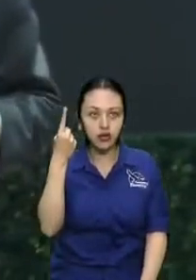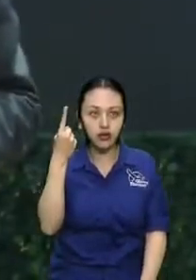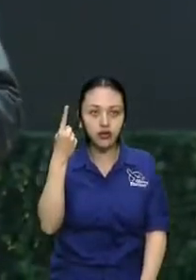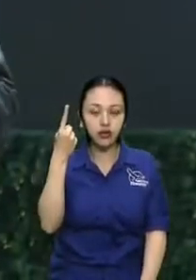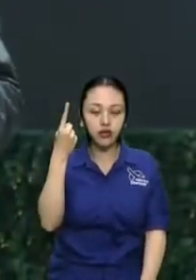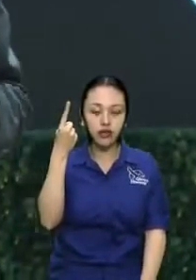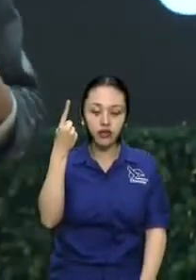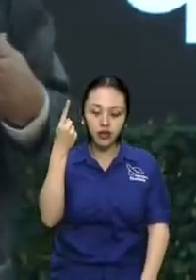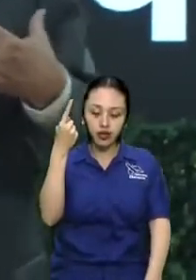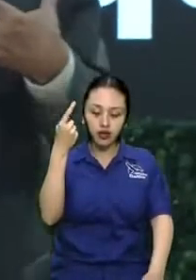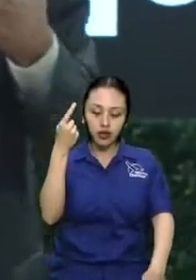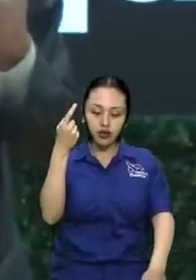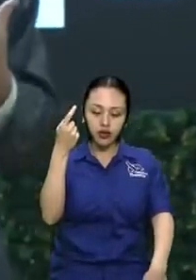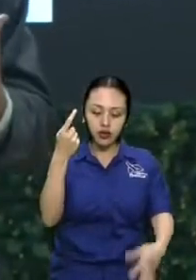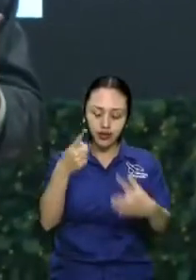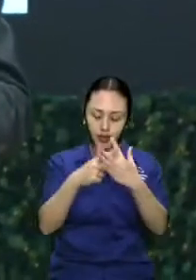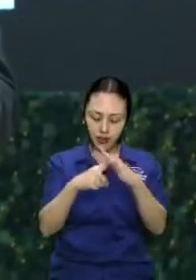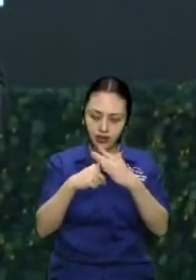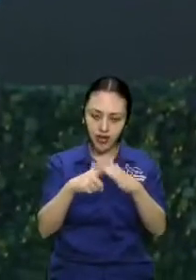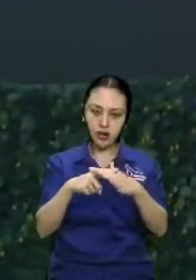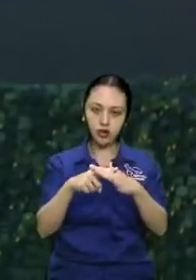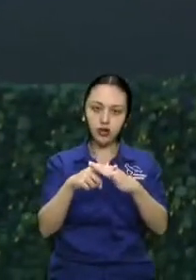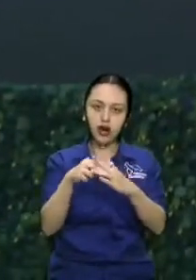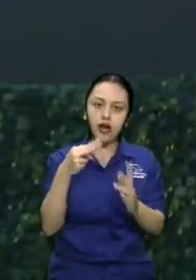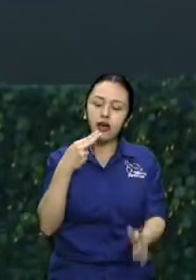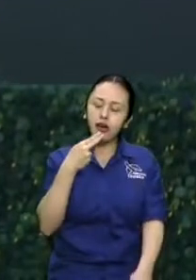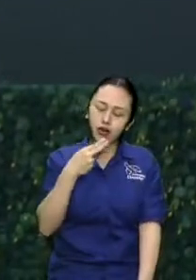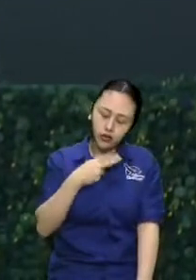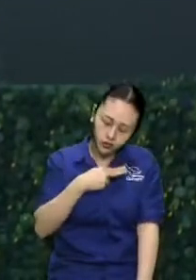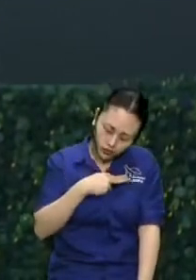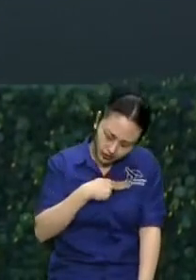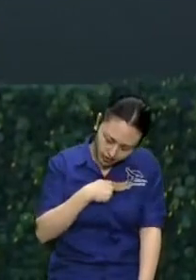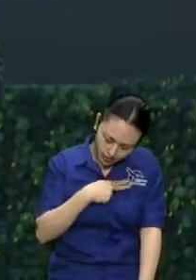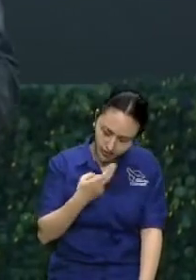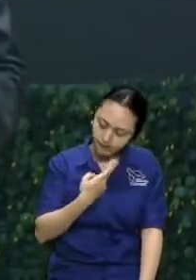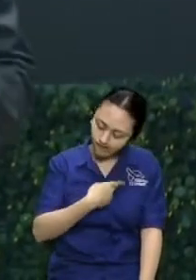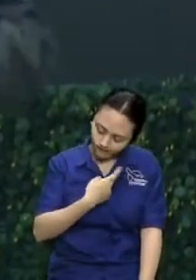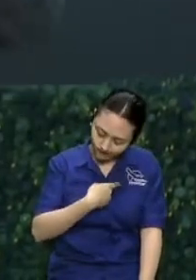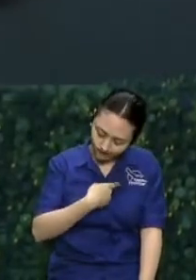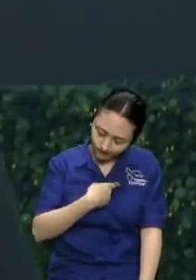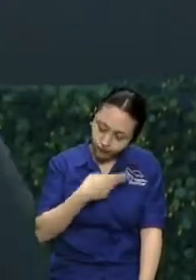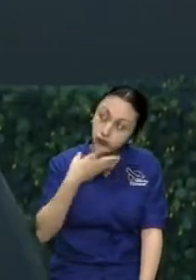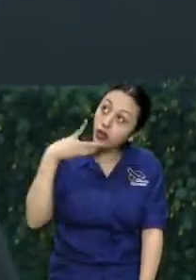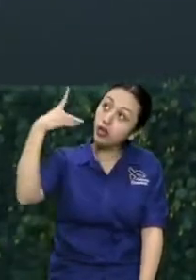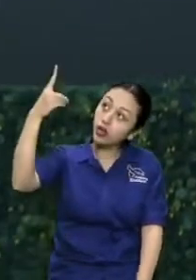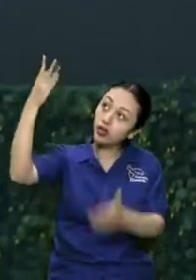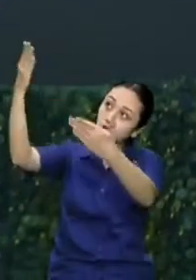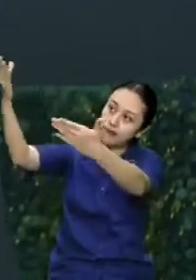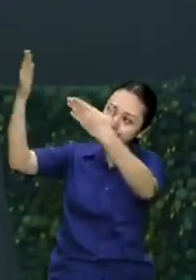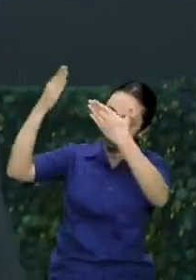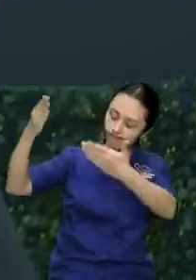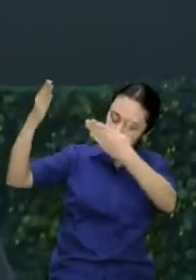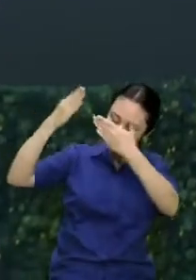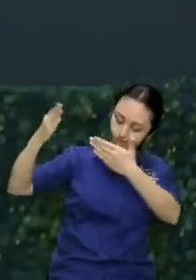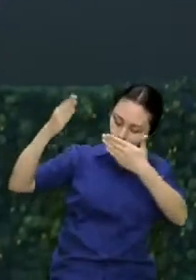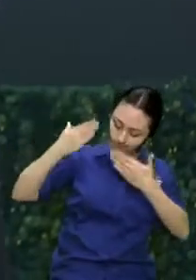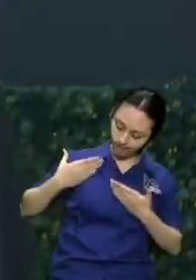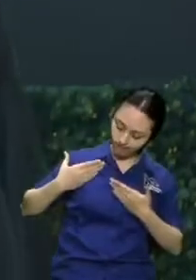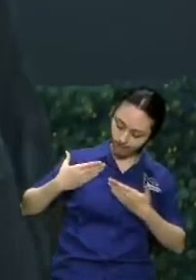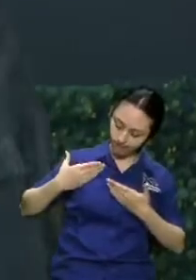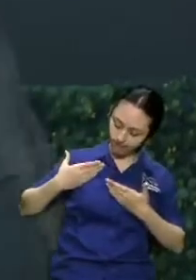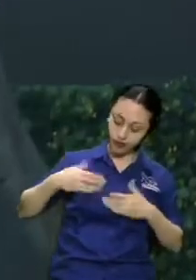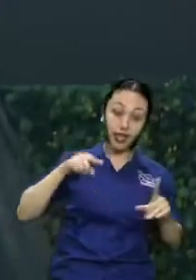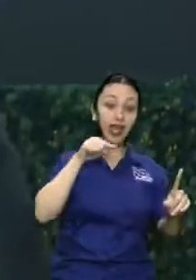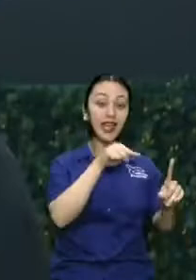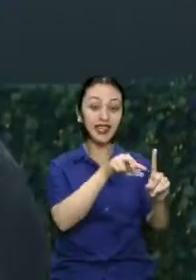ellos a humillarse a sí mismos para que Dios los exaltara. Ese. El que llegue